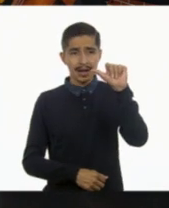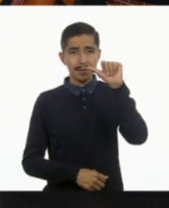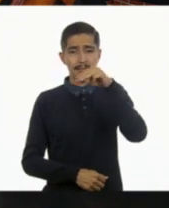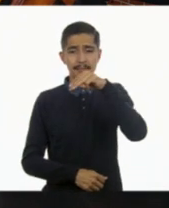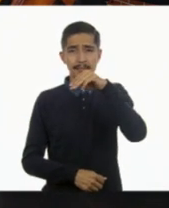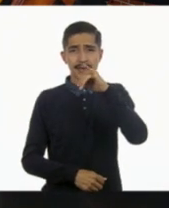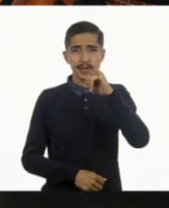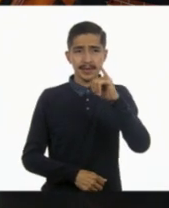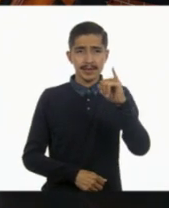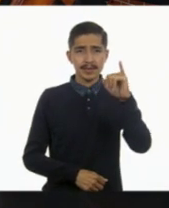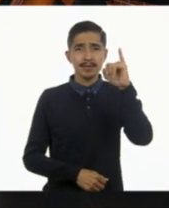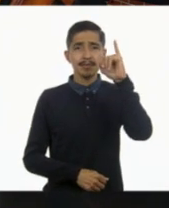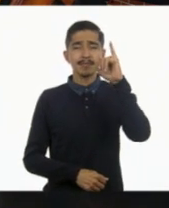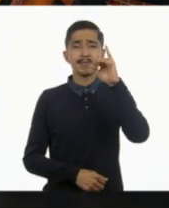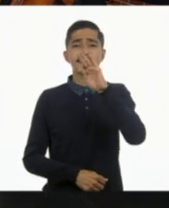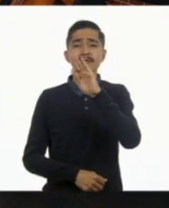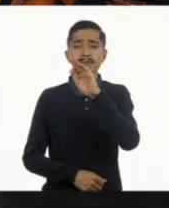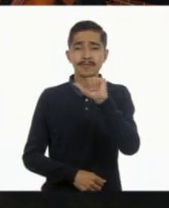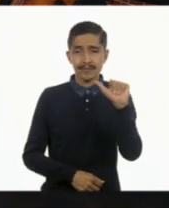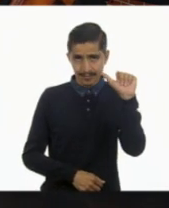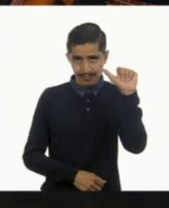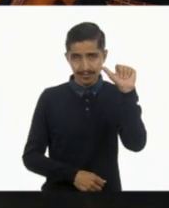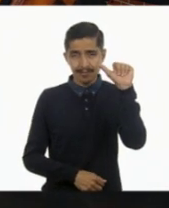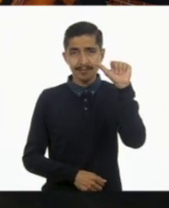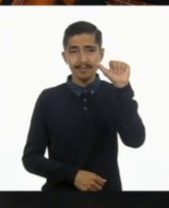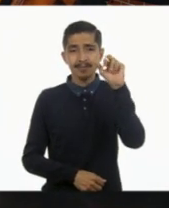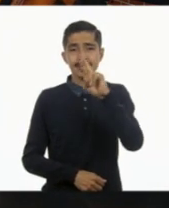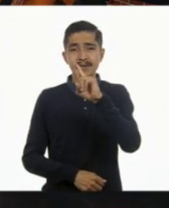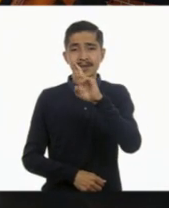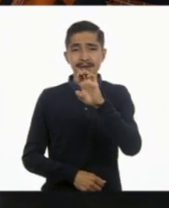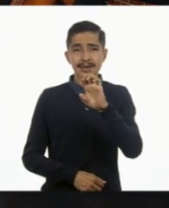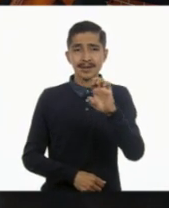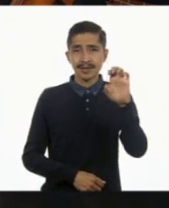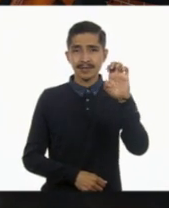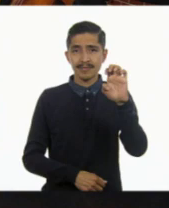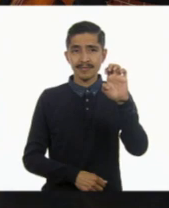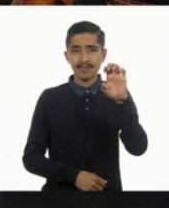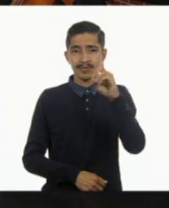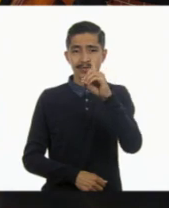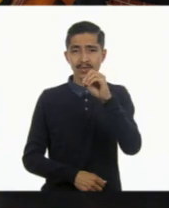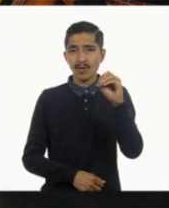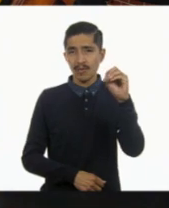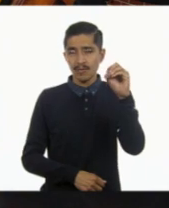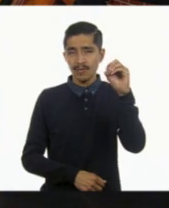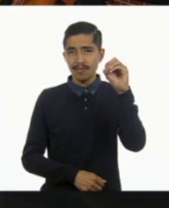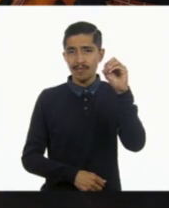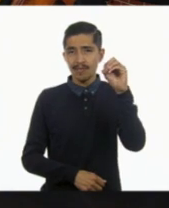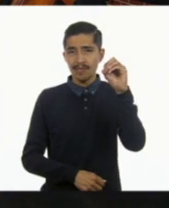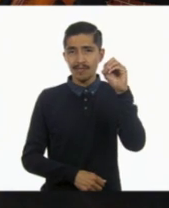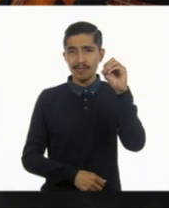fa, mi, fa, re,